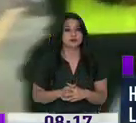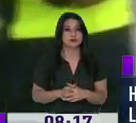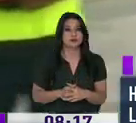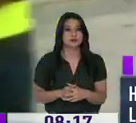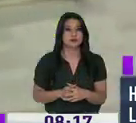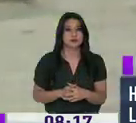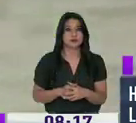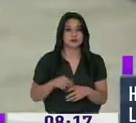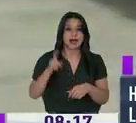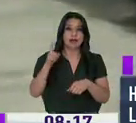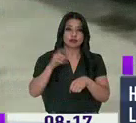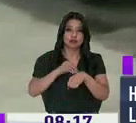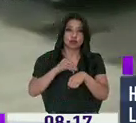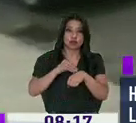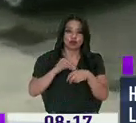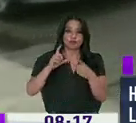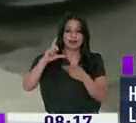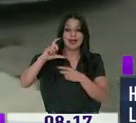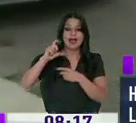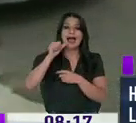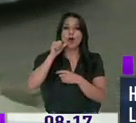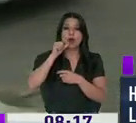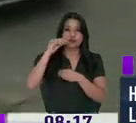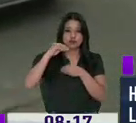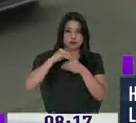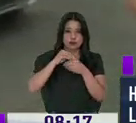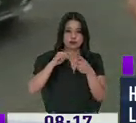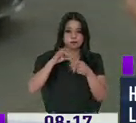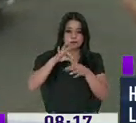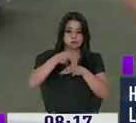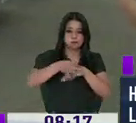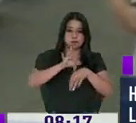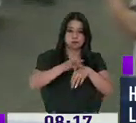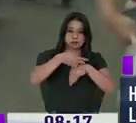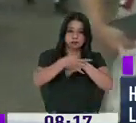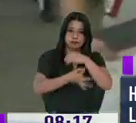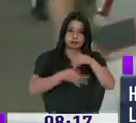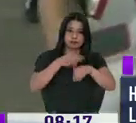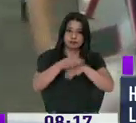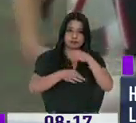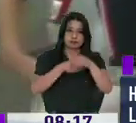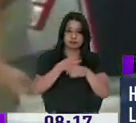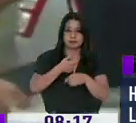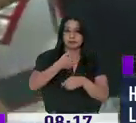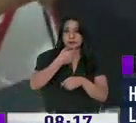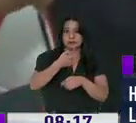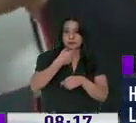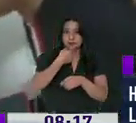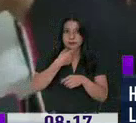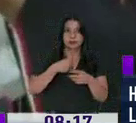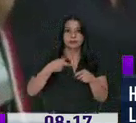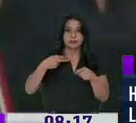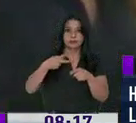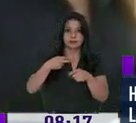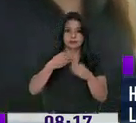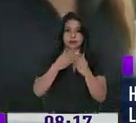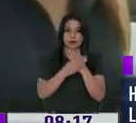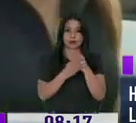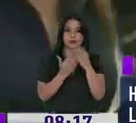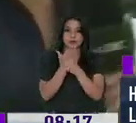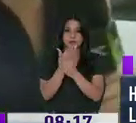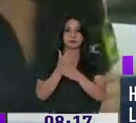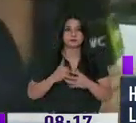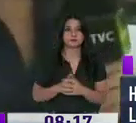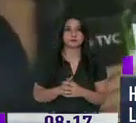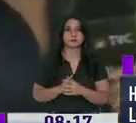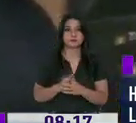alcohol antiséptico, agua oxigenada, gasas, algodón, vendas, esparadrapo, analgésicos orales, tijeras y guantes de látex. O sea